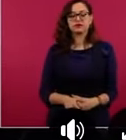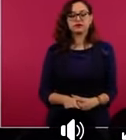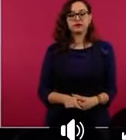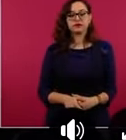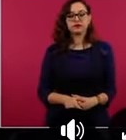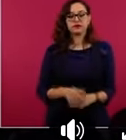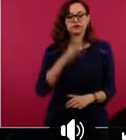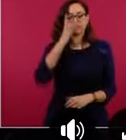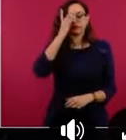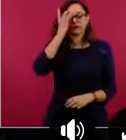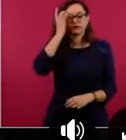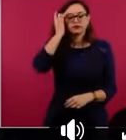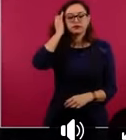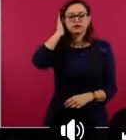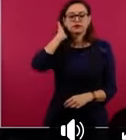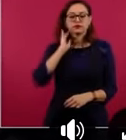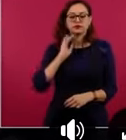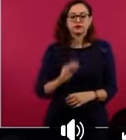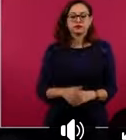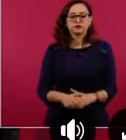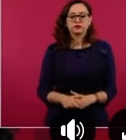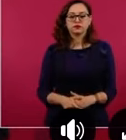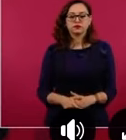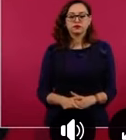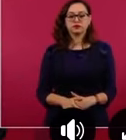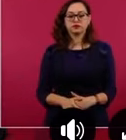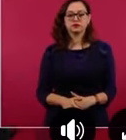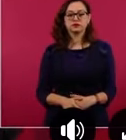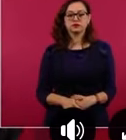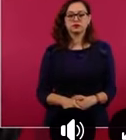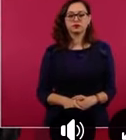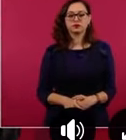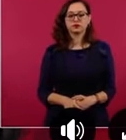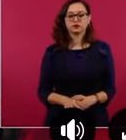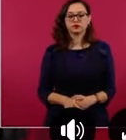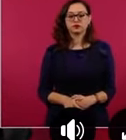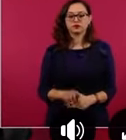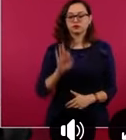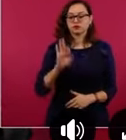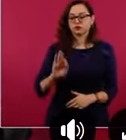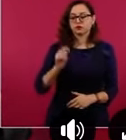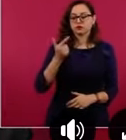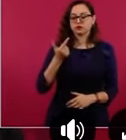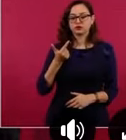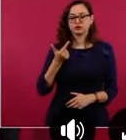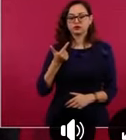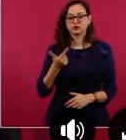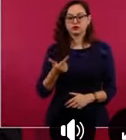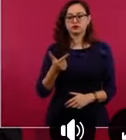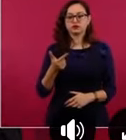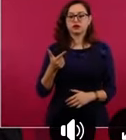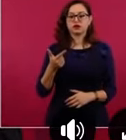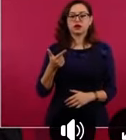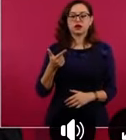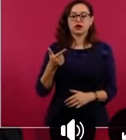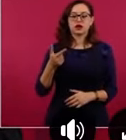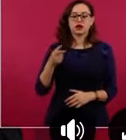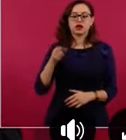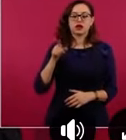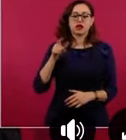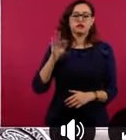Estamos ahorita precisamente en comunicación con la Fiscalía General, con la Fiscalía Especializada en Materia de